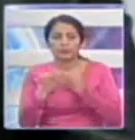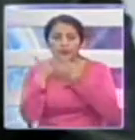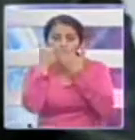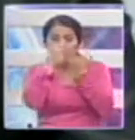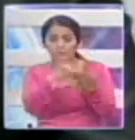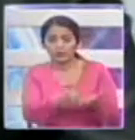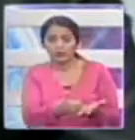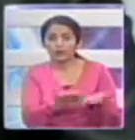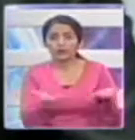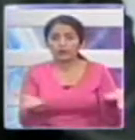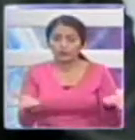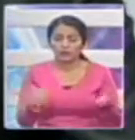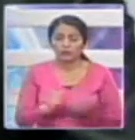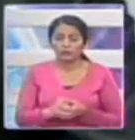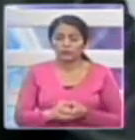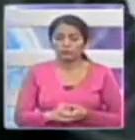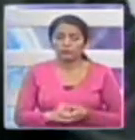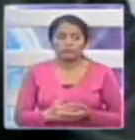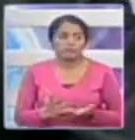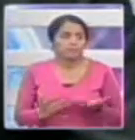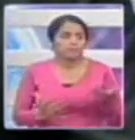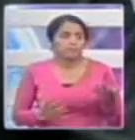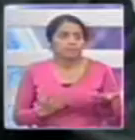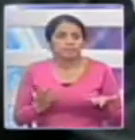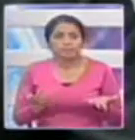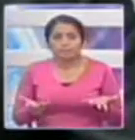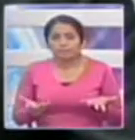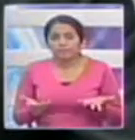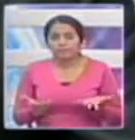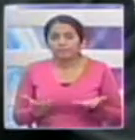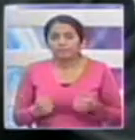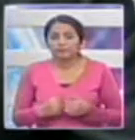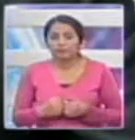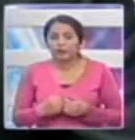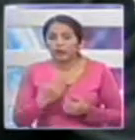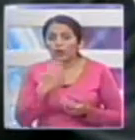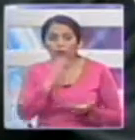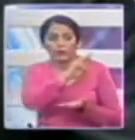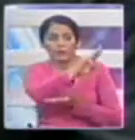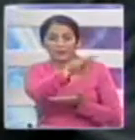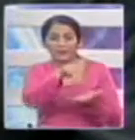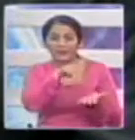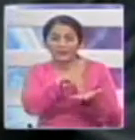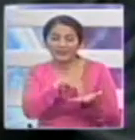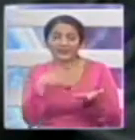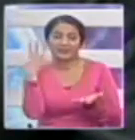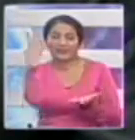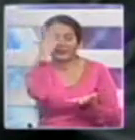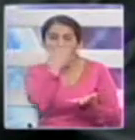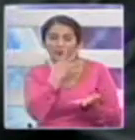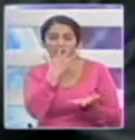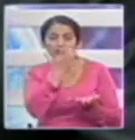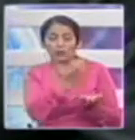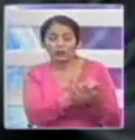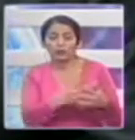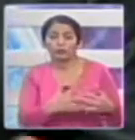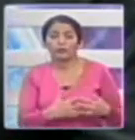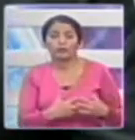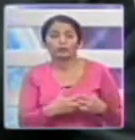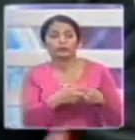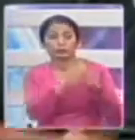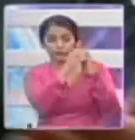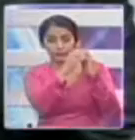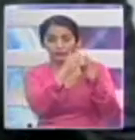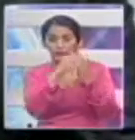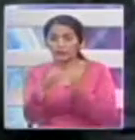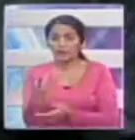medidas que puedan lograr la recuperación económica de Manabí y Esmeraldas, y al hablar de recuperación económica nos estamos